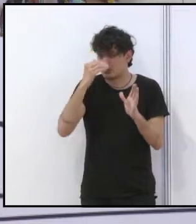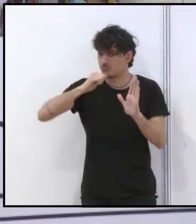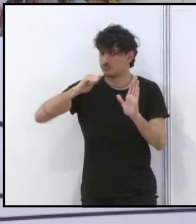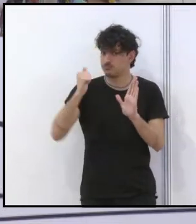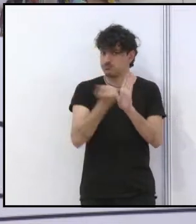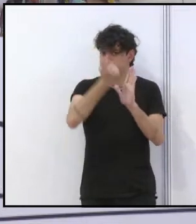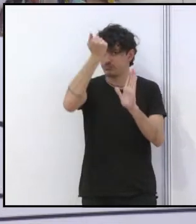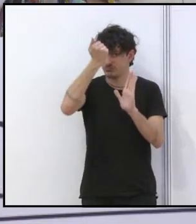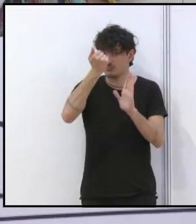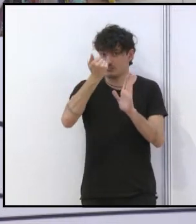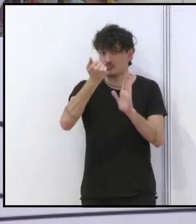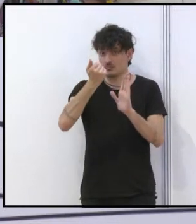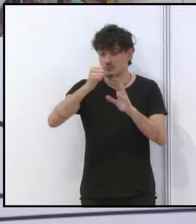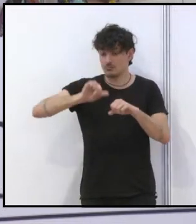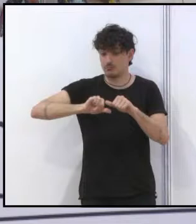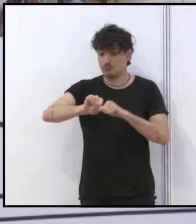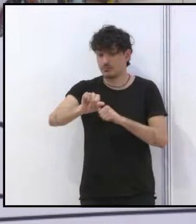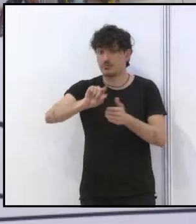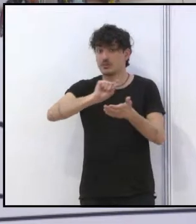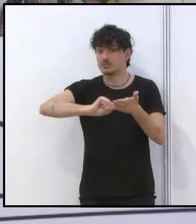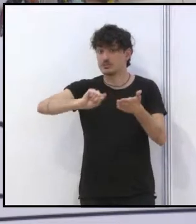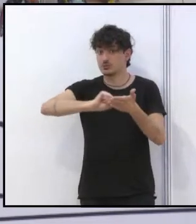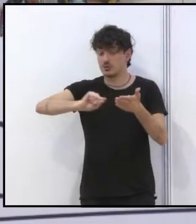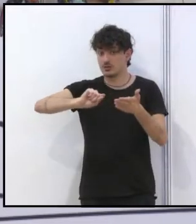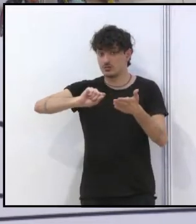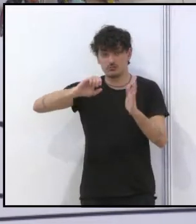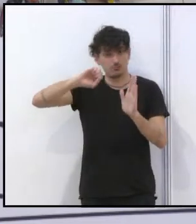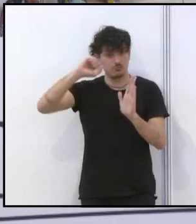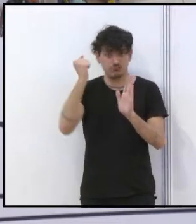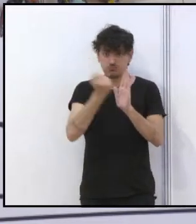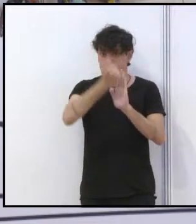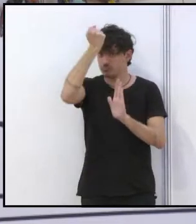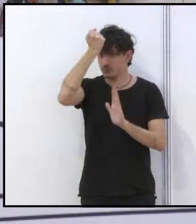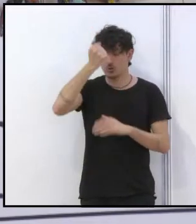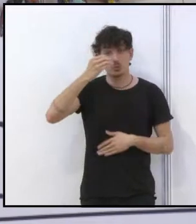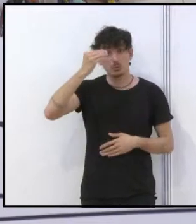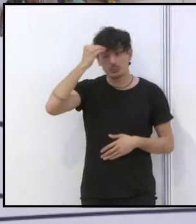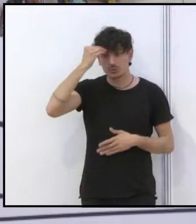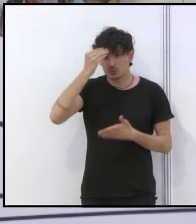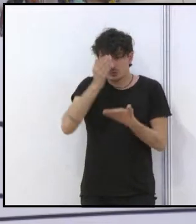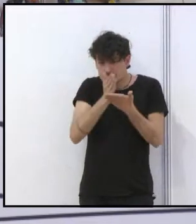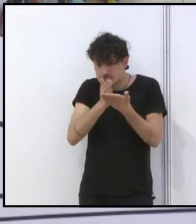escritura de no ficción. Creo que es un camino interesantísimo